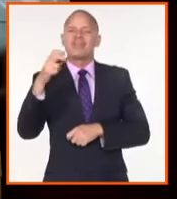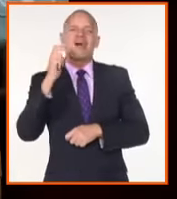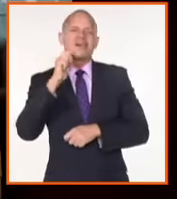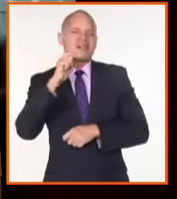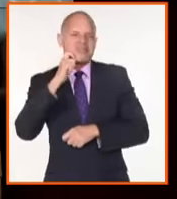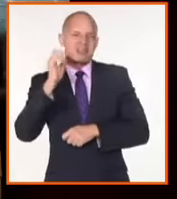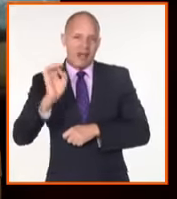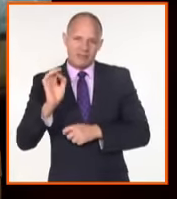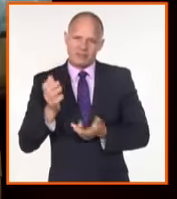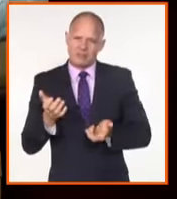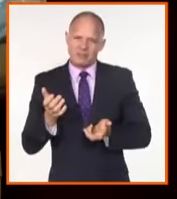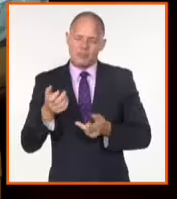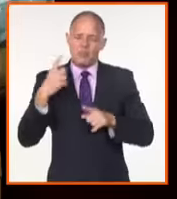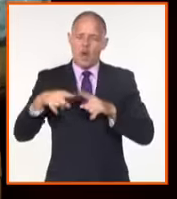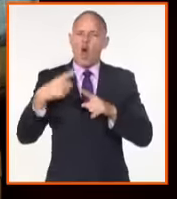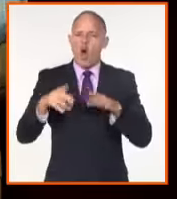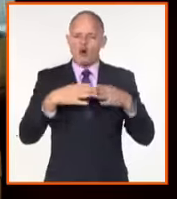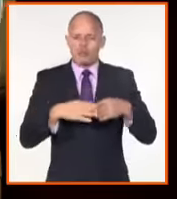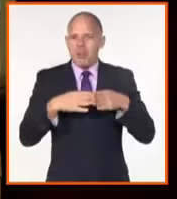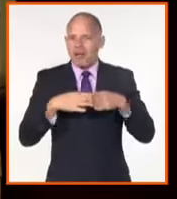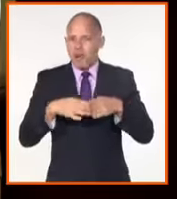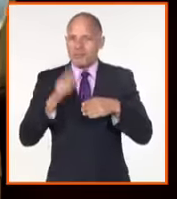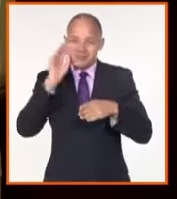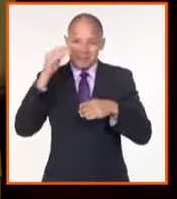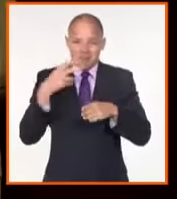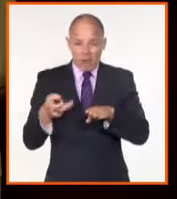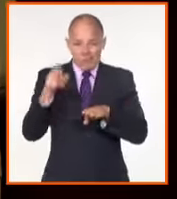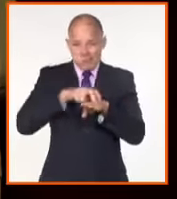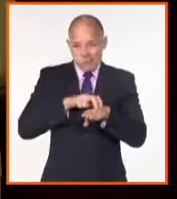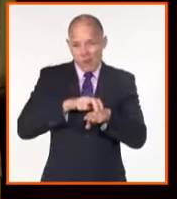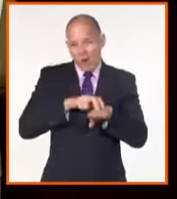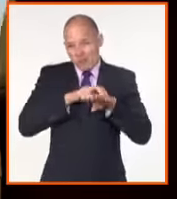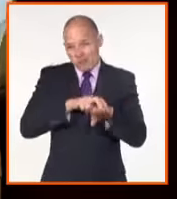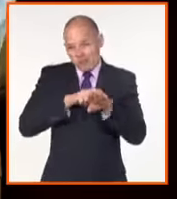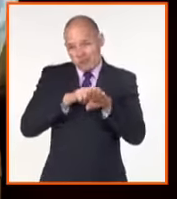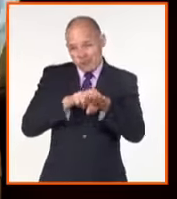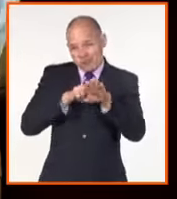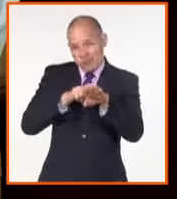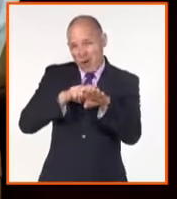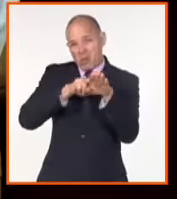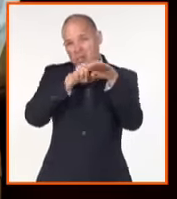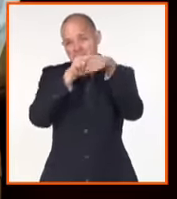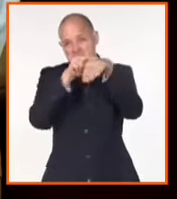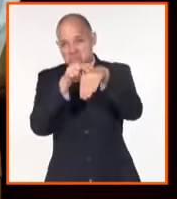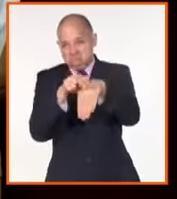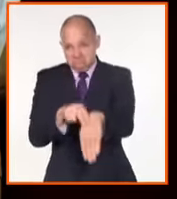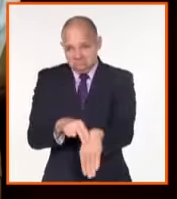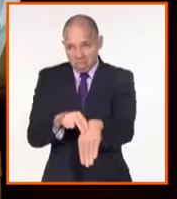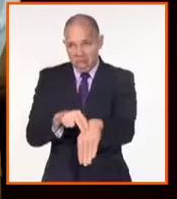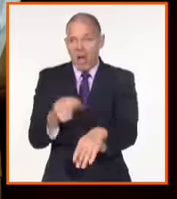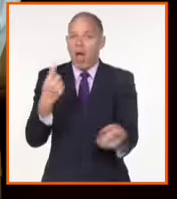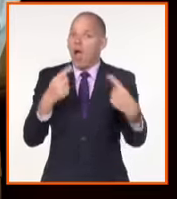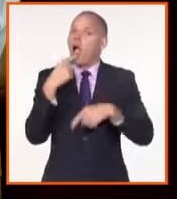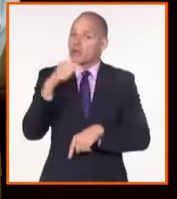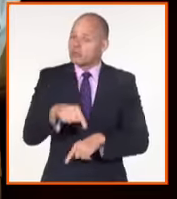Entonces eso crea una situación de desconcierto, humanamente es lamentable. Y la gente dice, bueno,